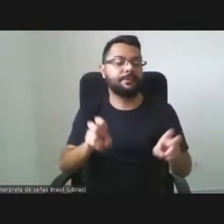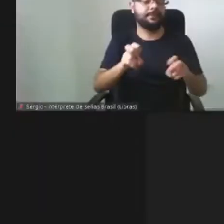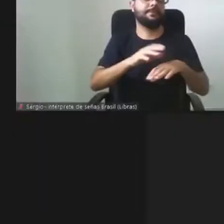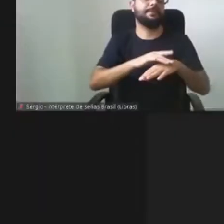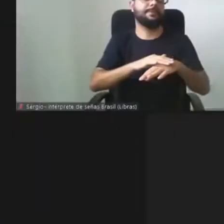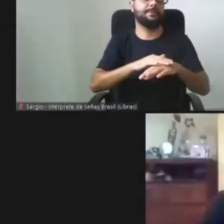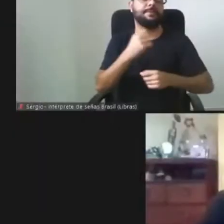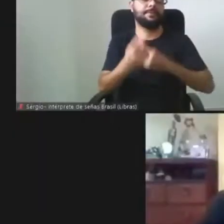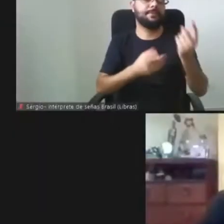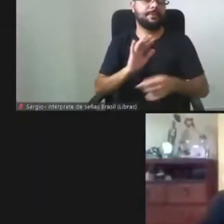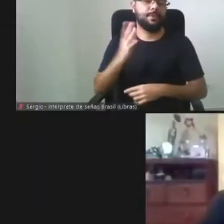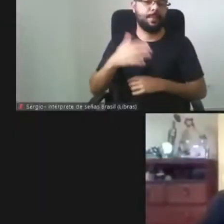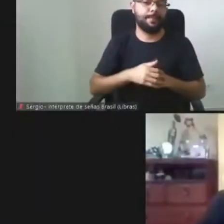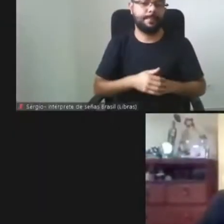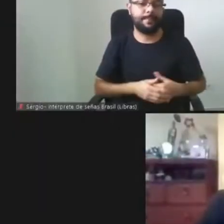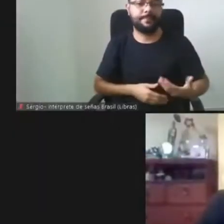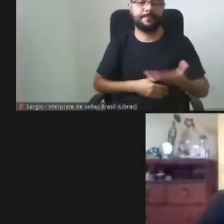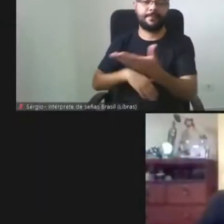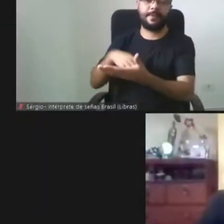Adelante, Carliana, el micrófono es tuyo.